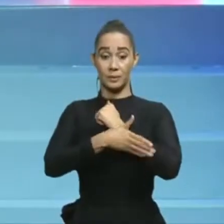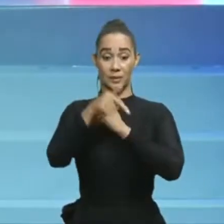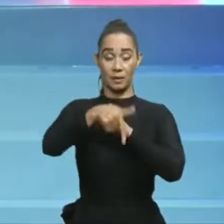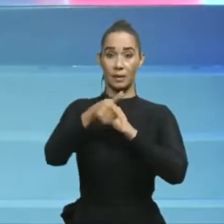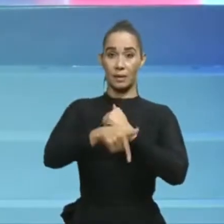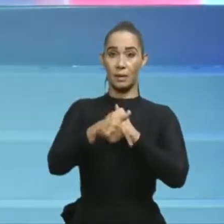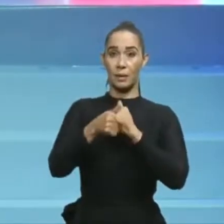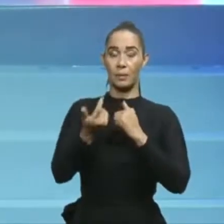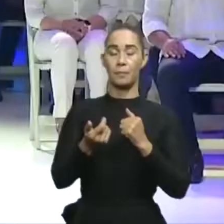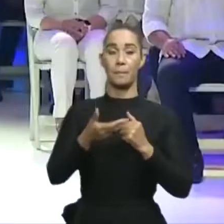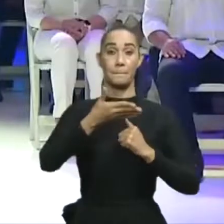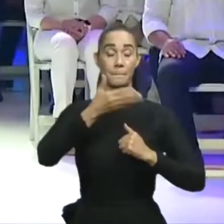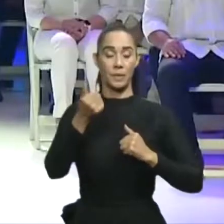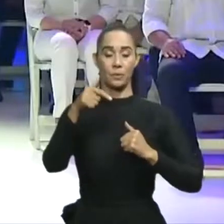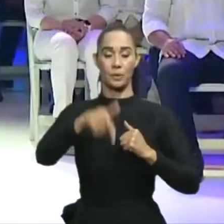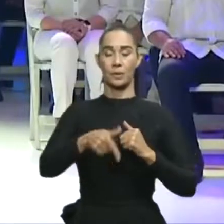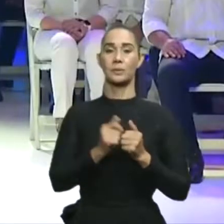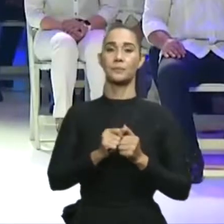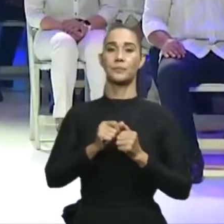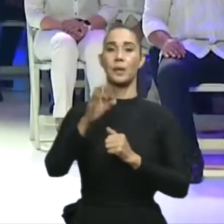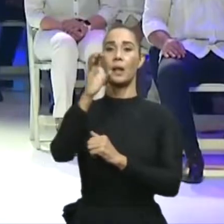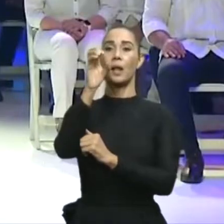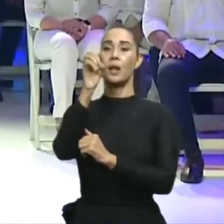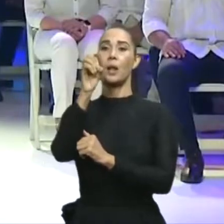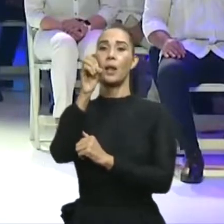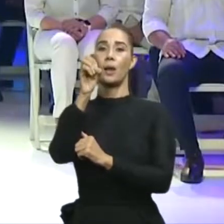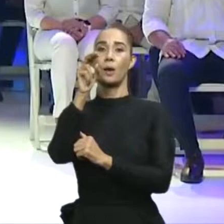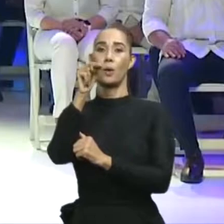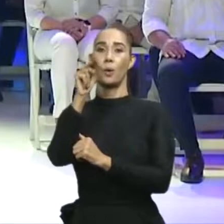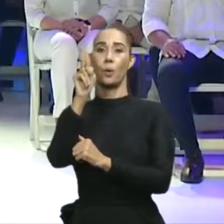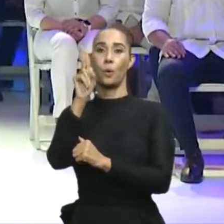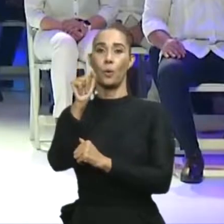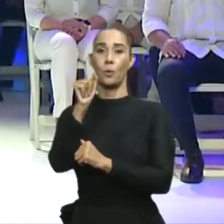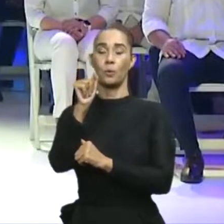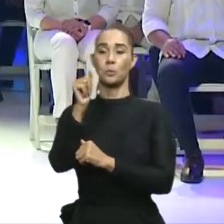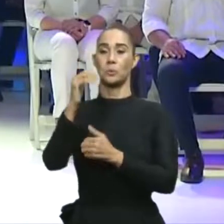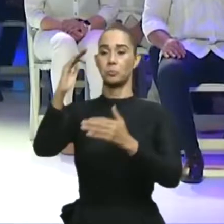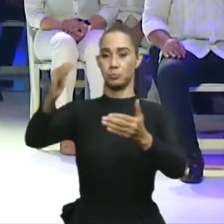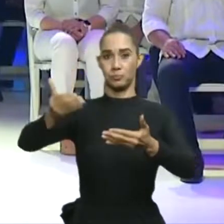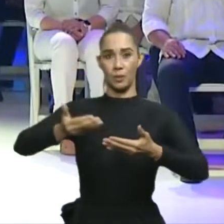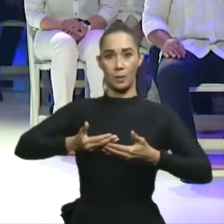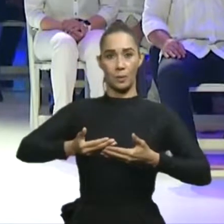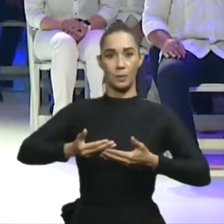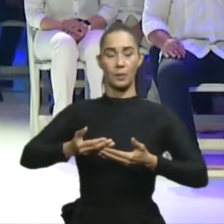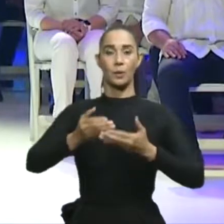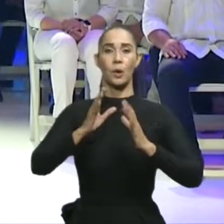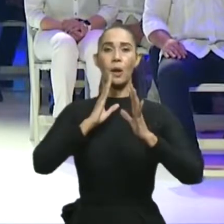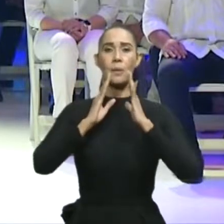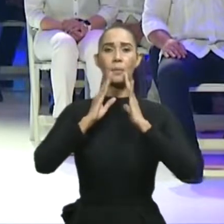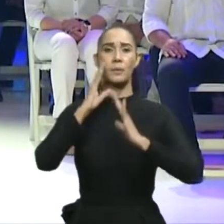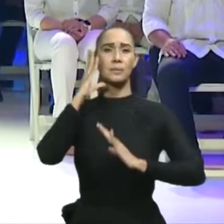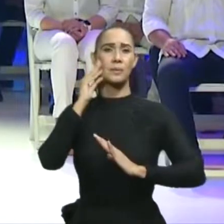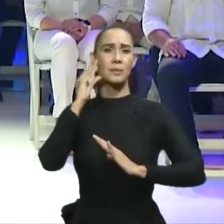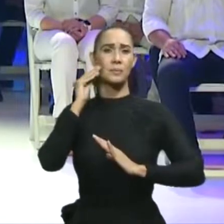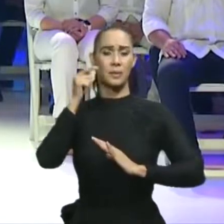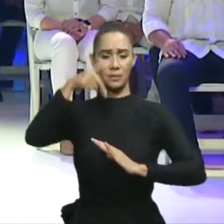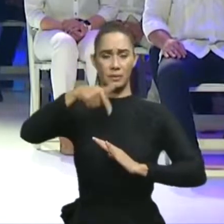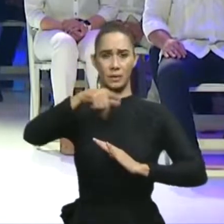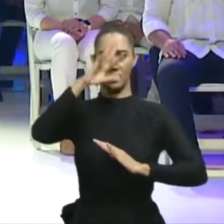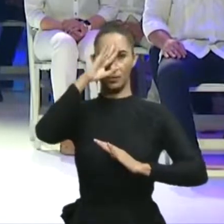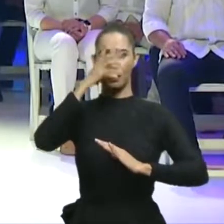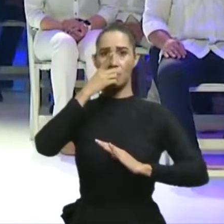hasta el punto que la organización mundial de la salud nos invitó a hablar de la experiencia dominicana como modelo de éxito